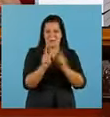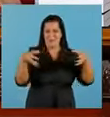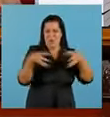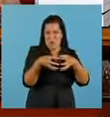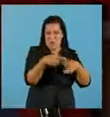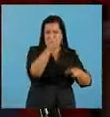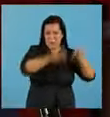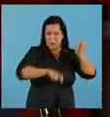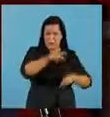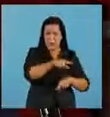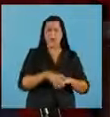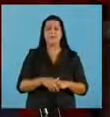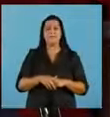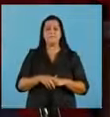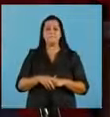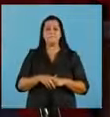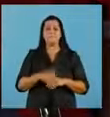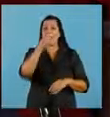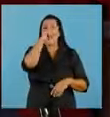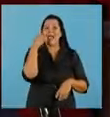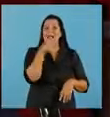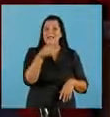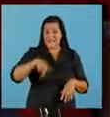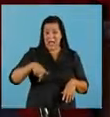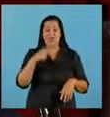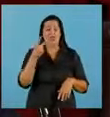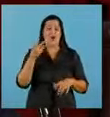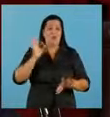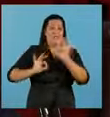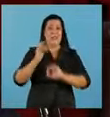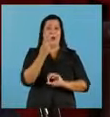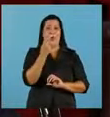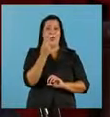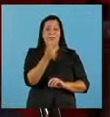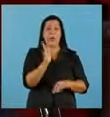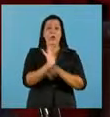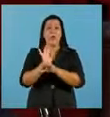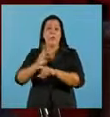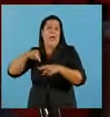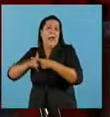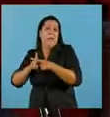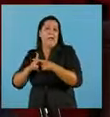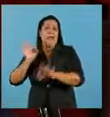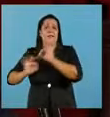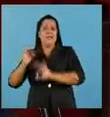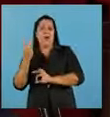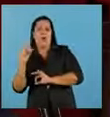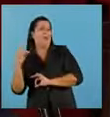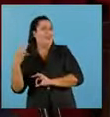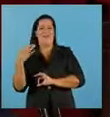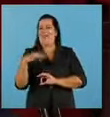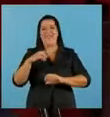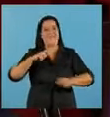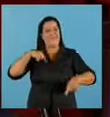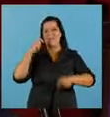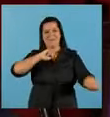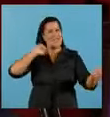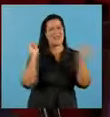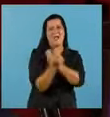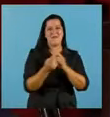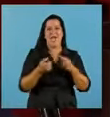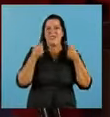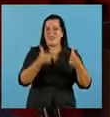podemos construir un Estado del siglo XXI con las herramientas de un Estado del siglo XX. Tenemos que aplicar las